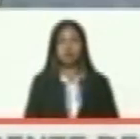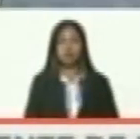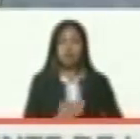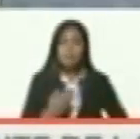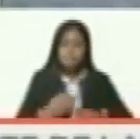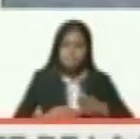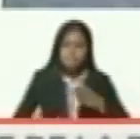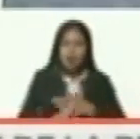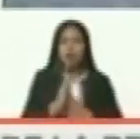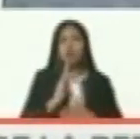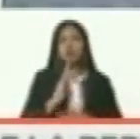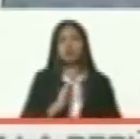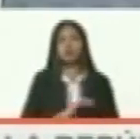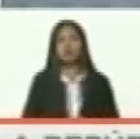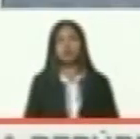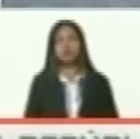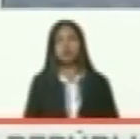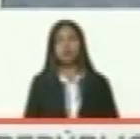Vamos.